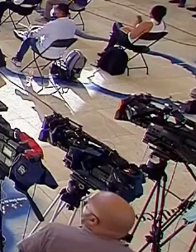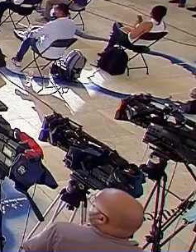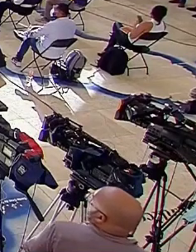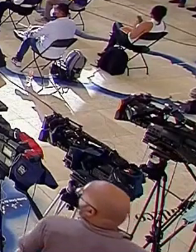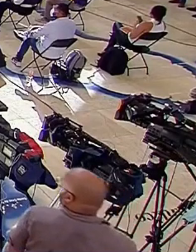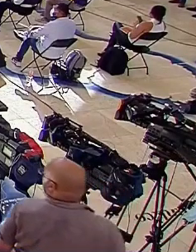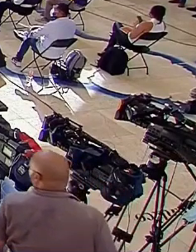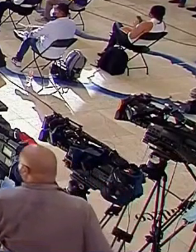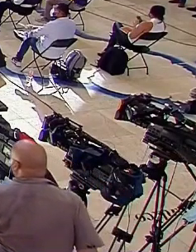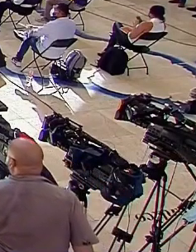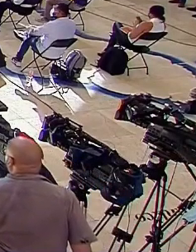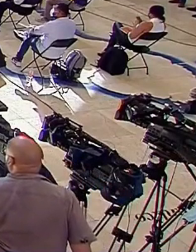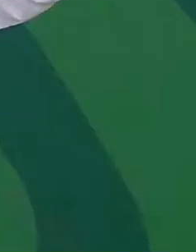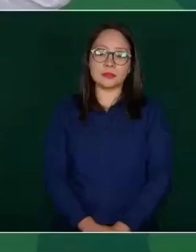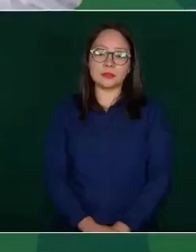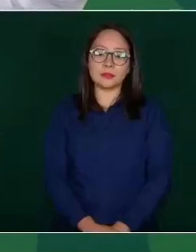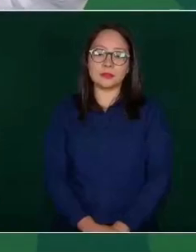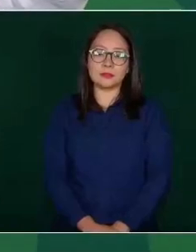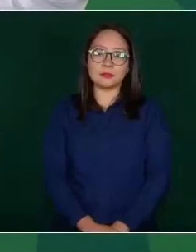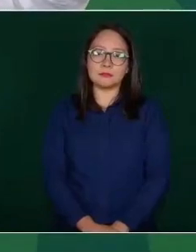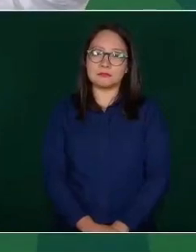Siempre, en cualquier obra,